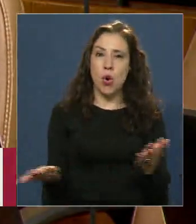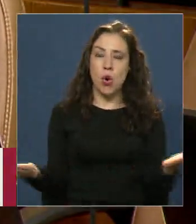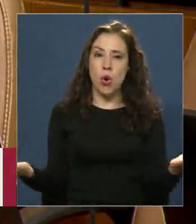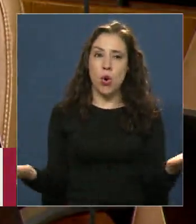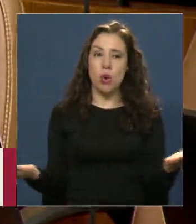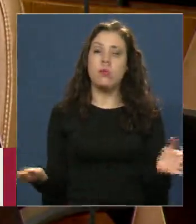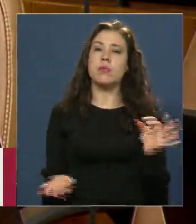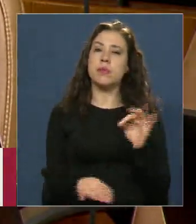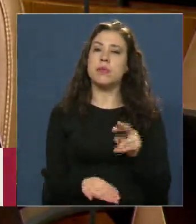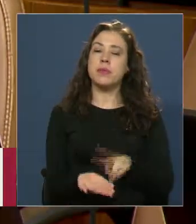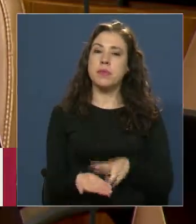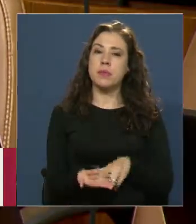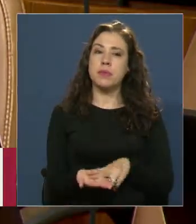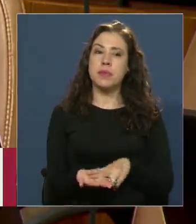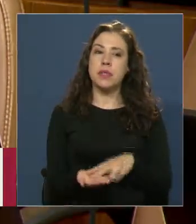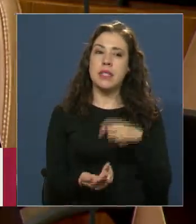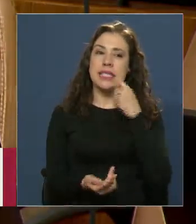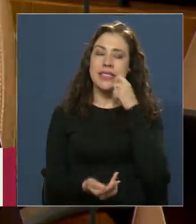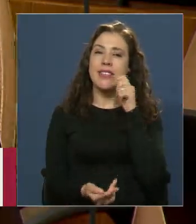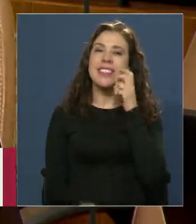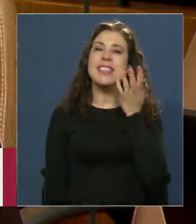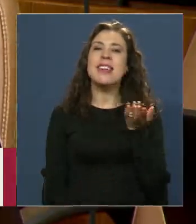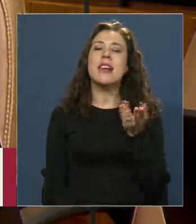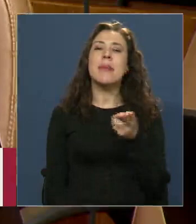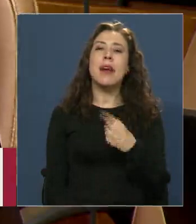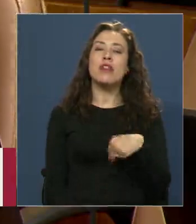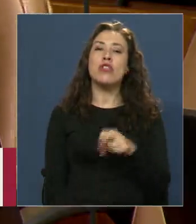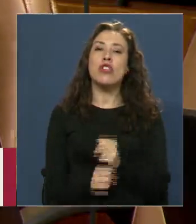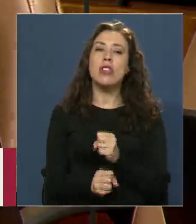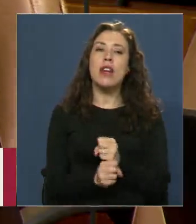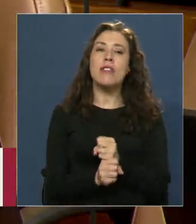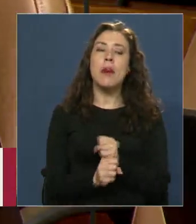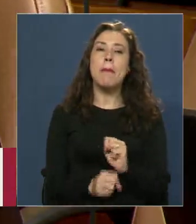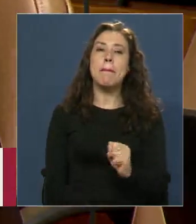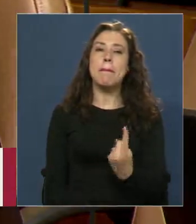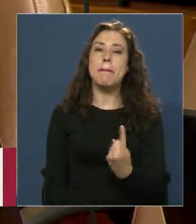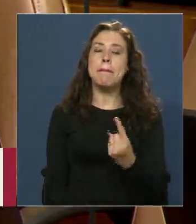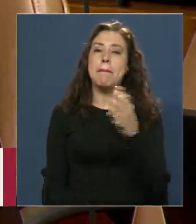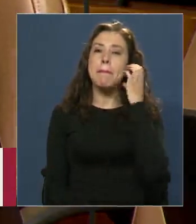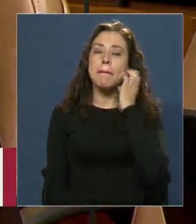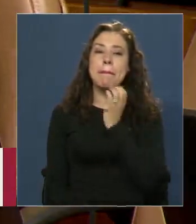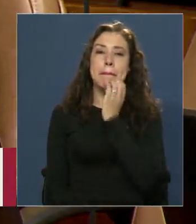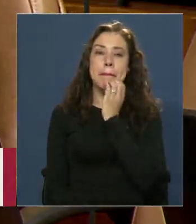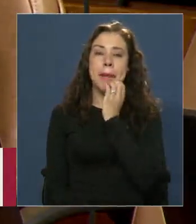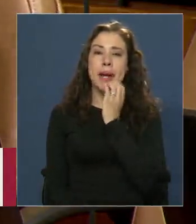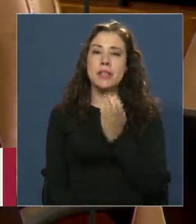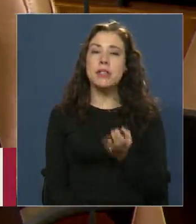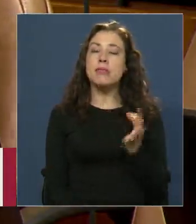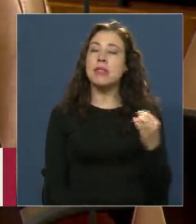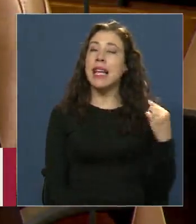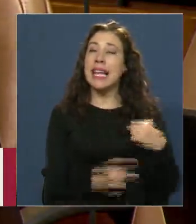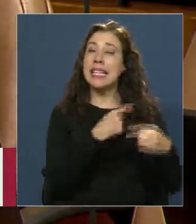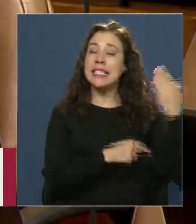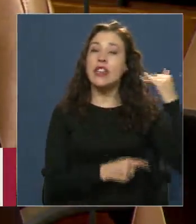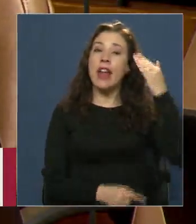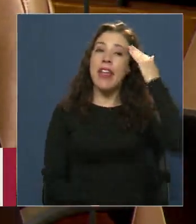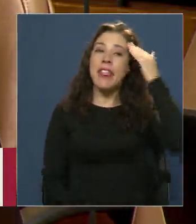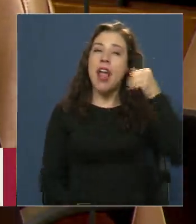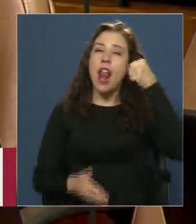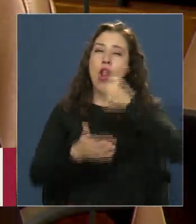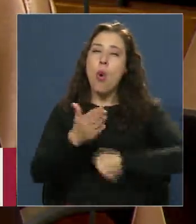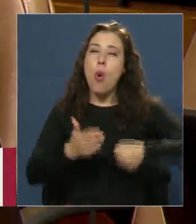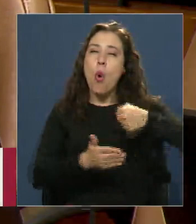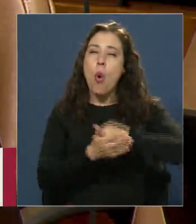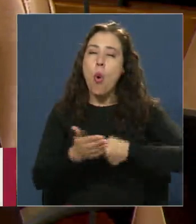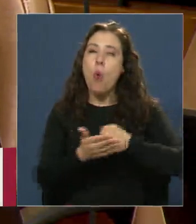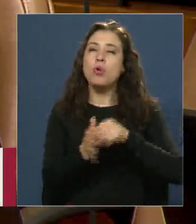el verdadero significado de lo que es para nosotros los trabajadores el 1 de mayo. Primero de mayo históricamente era un día de lucha,